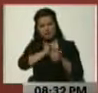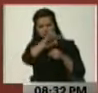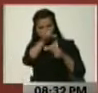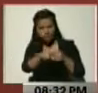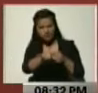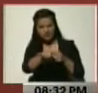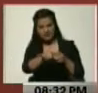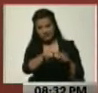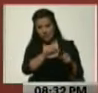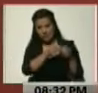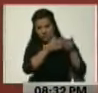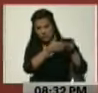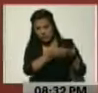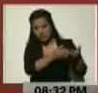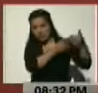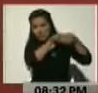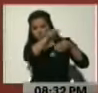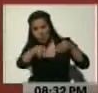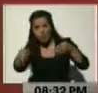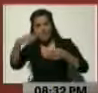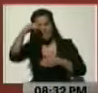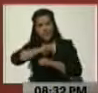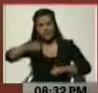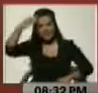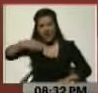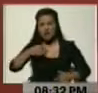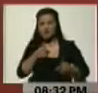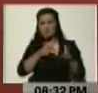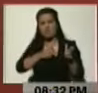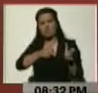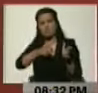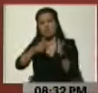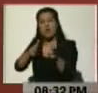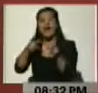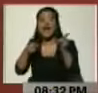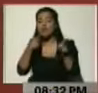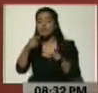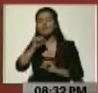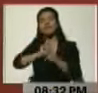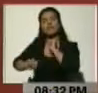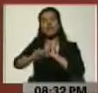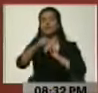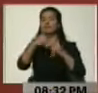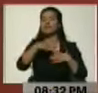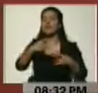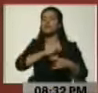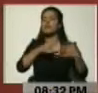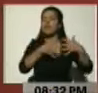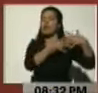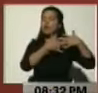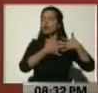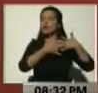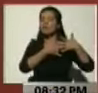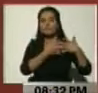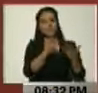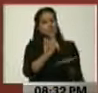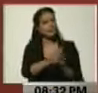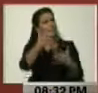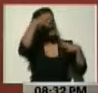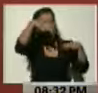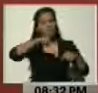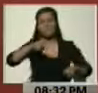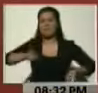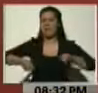guerra civil que enfrenta a partidarios de Sierra y Bonilla con el objetivo de proteger los intereses norteamericanos. Imperialismo.